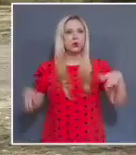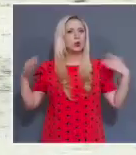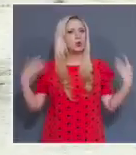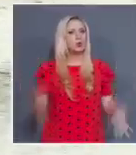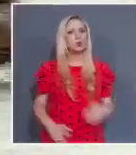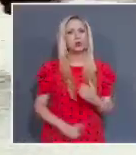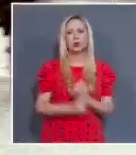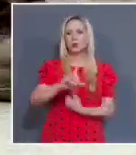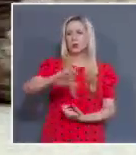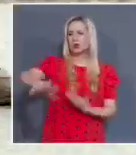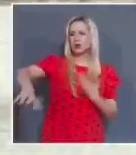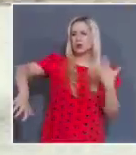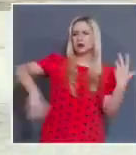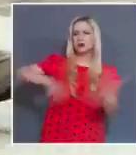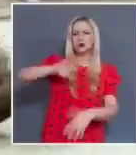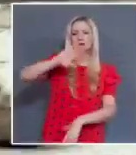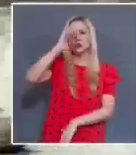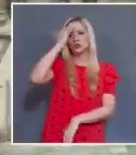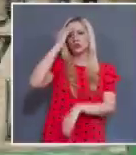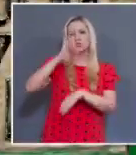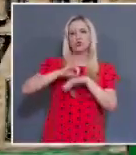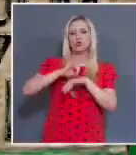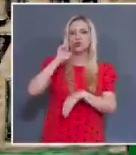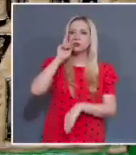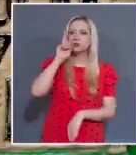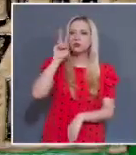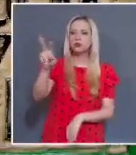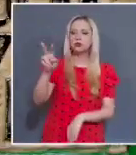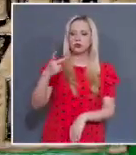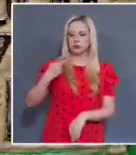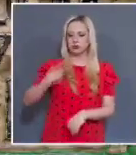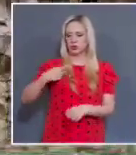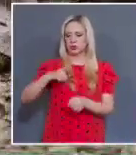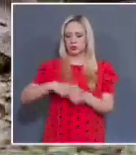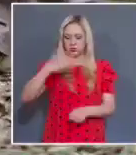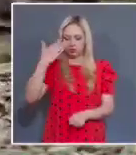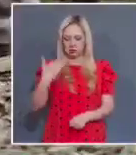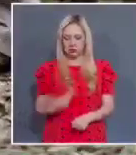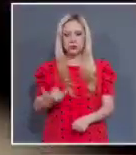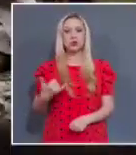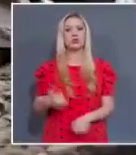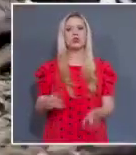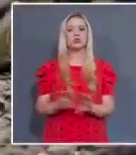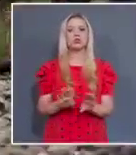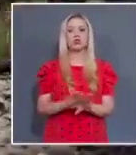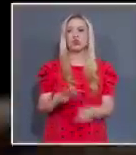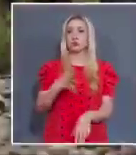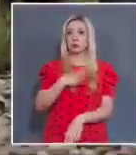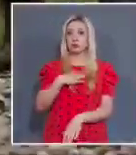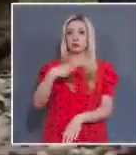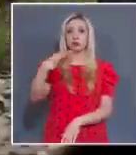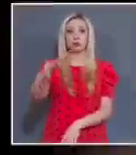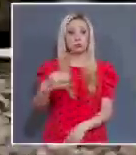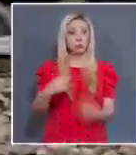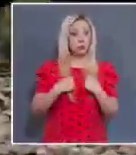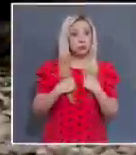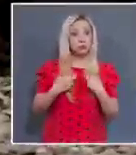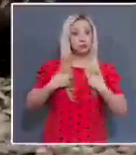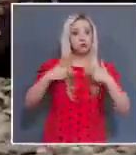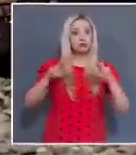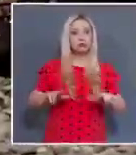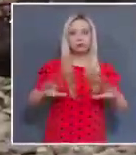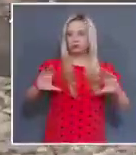y la importancia a nivel personal y social sobre su papel al ser elegidos como representantes de sus comunidades ante